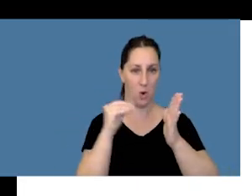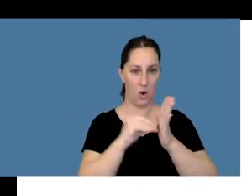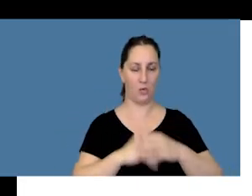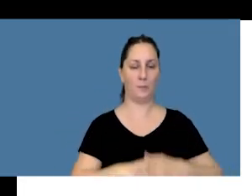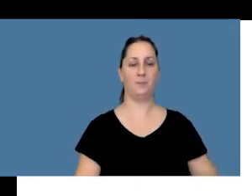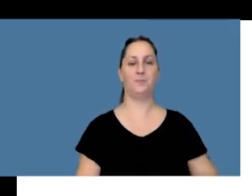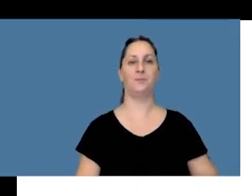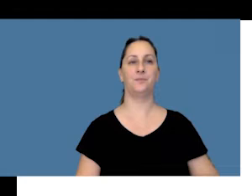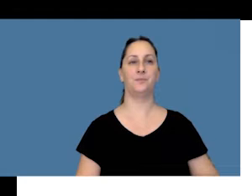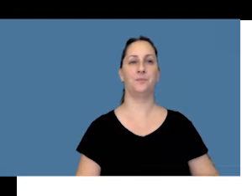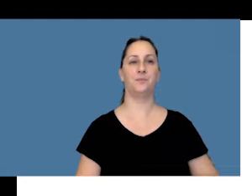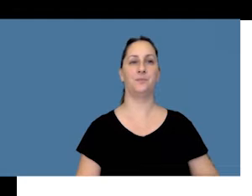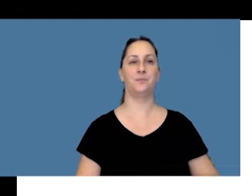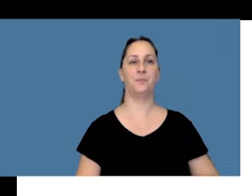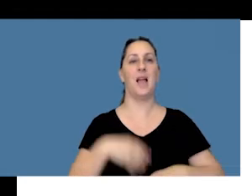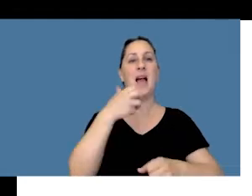Y hasta